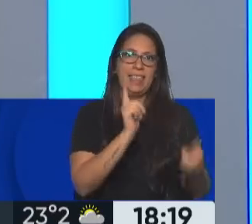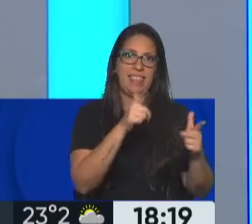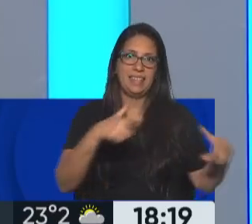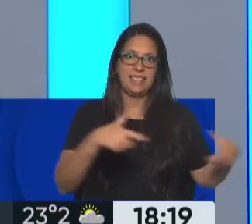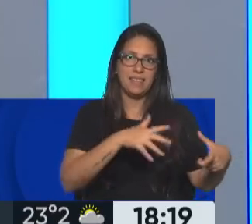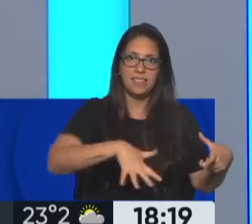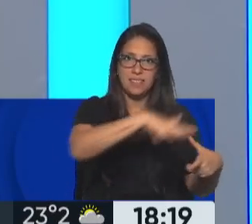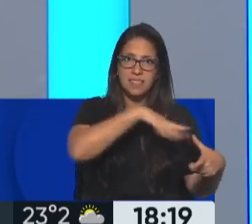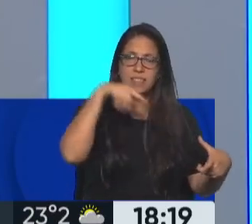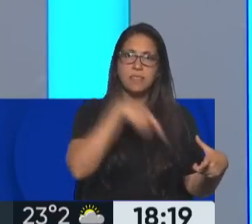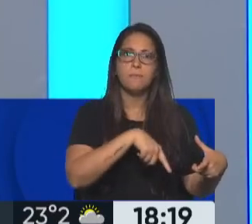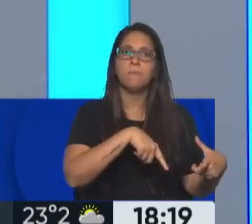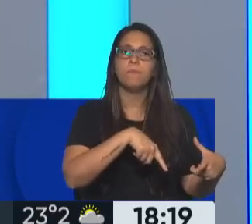eran